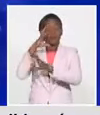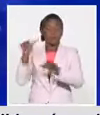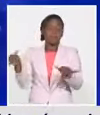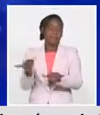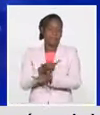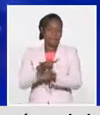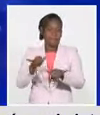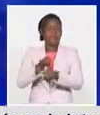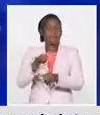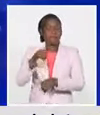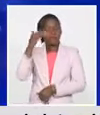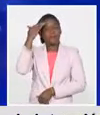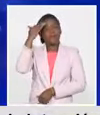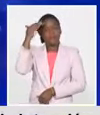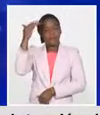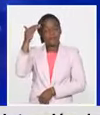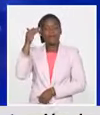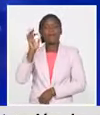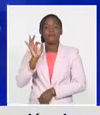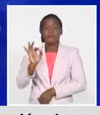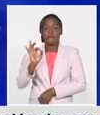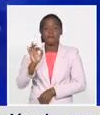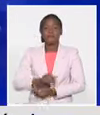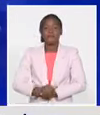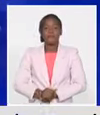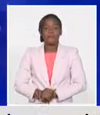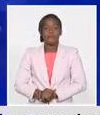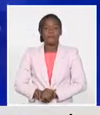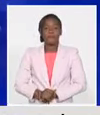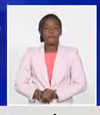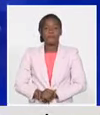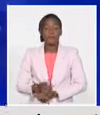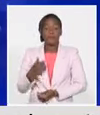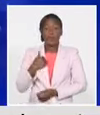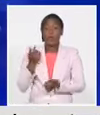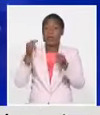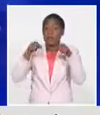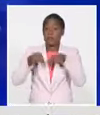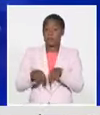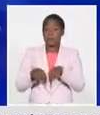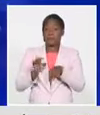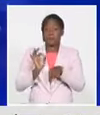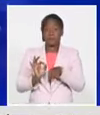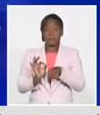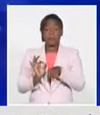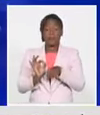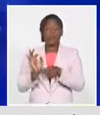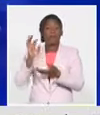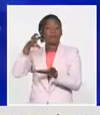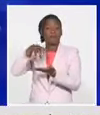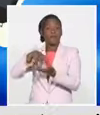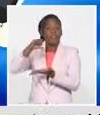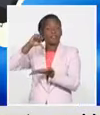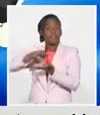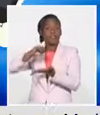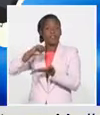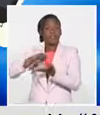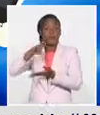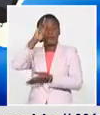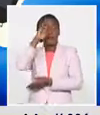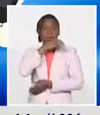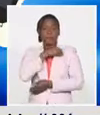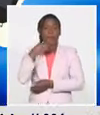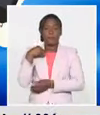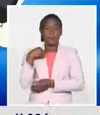Ingeniería Genética y Biotecnología. Bueno, justamente me encuentro en el Centro Médico Ambulatorio del Hospital